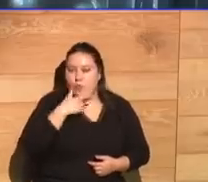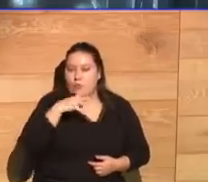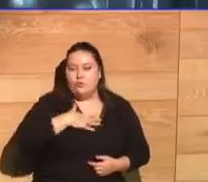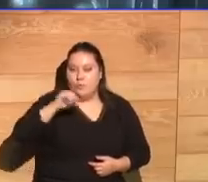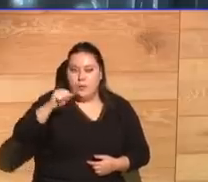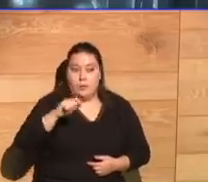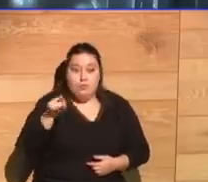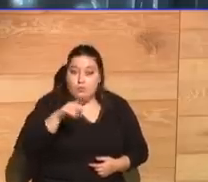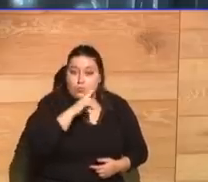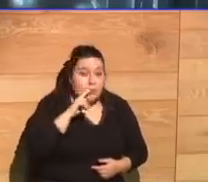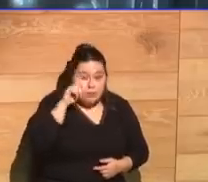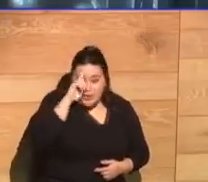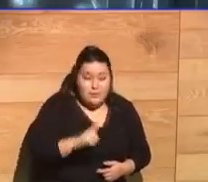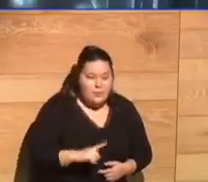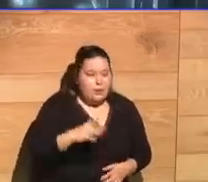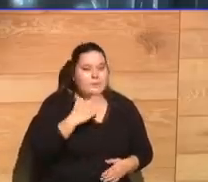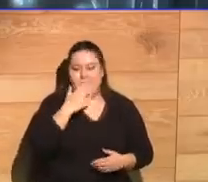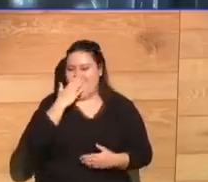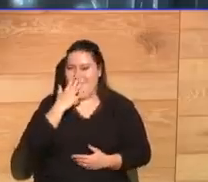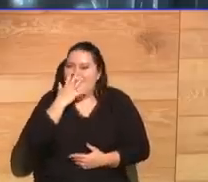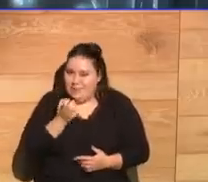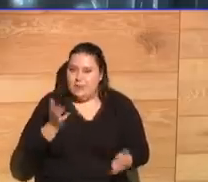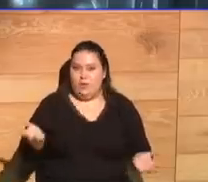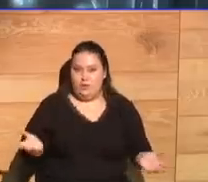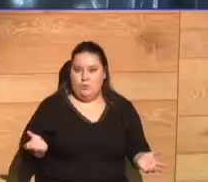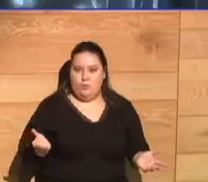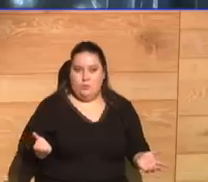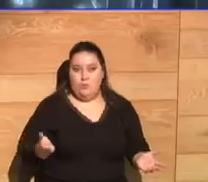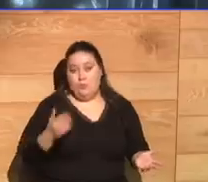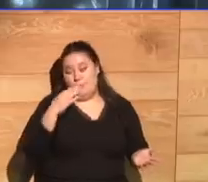Yo sí ¿Tu soy madre no sabía quién era Superman? Te lo juro que no sabía quién era Superman. Bueno, tu madre no sabía quién eras tú.